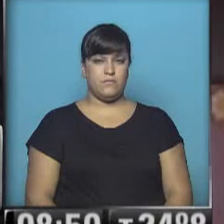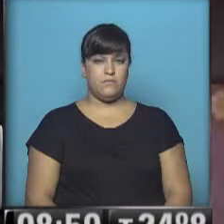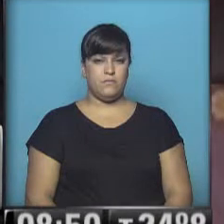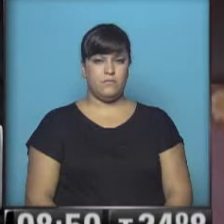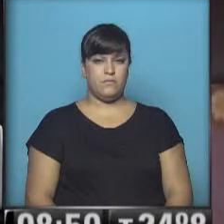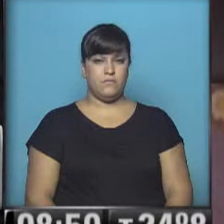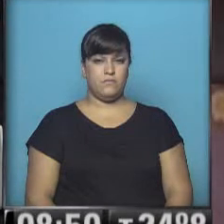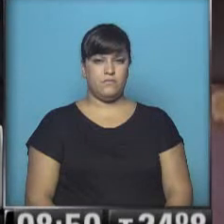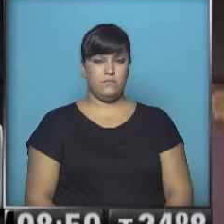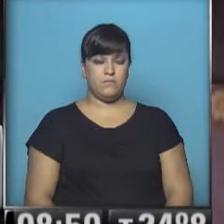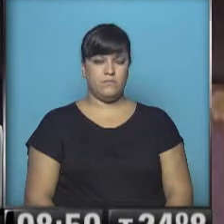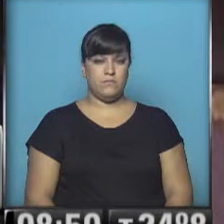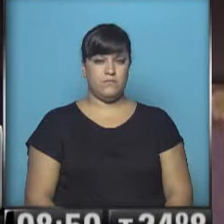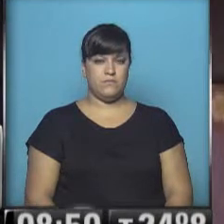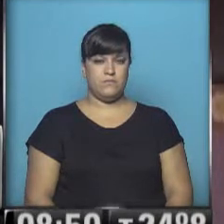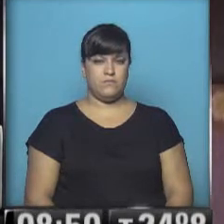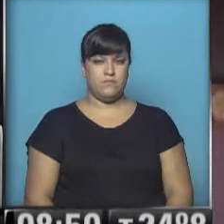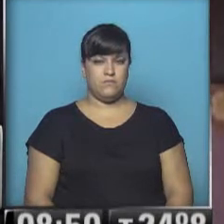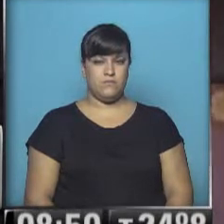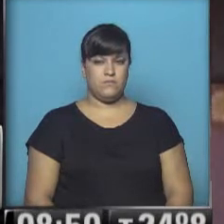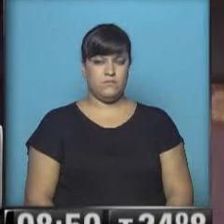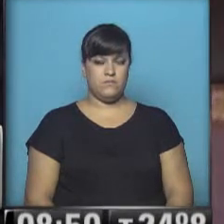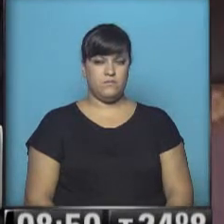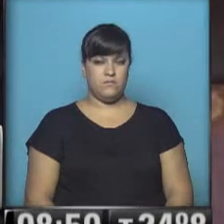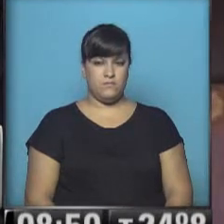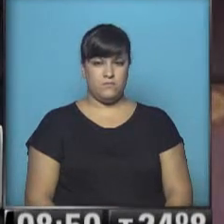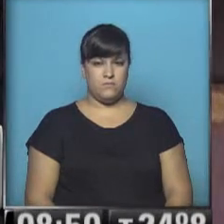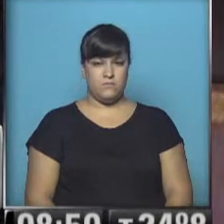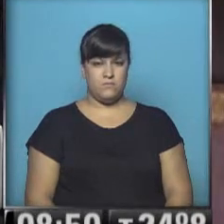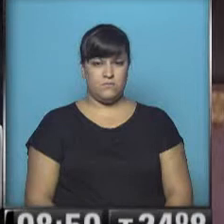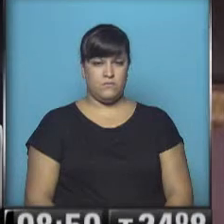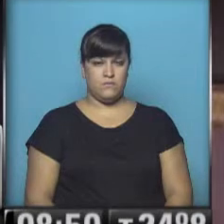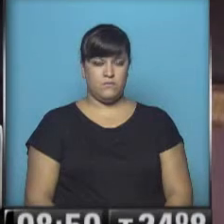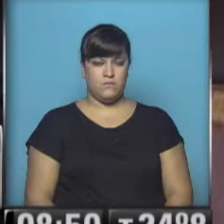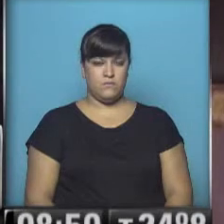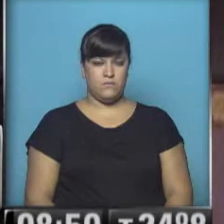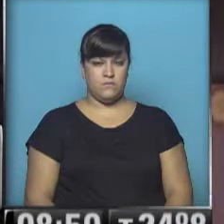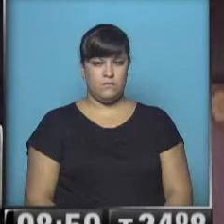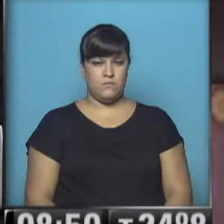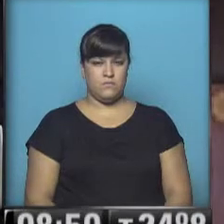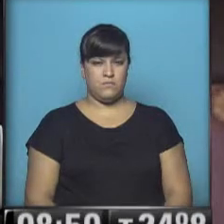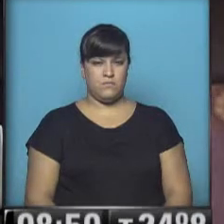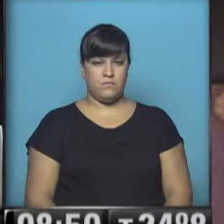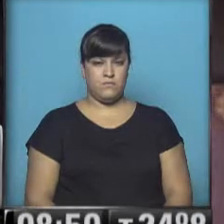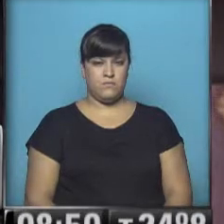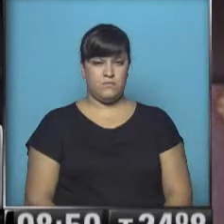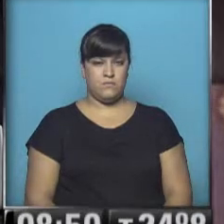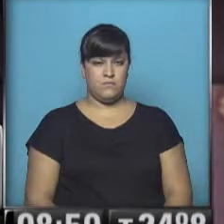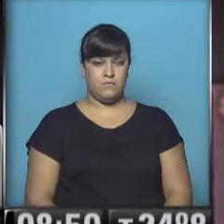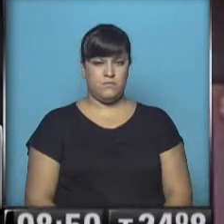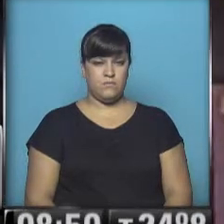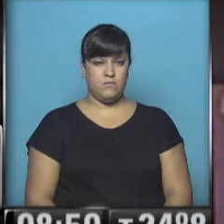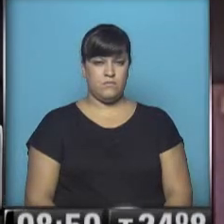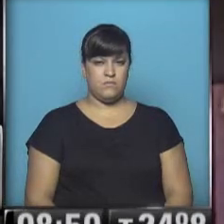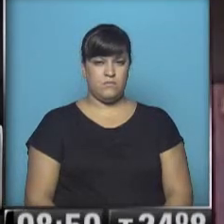arqui celada que el brou ya maneja política de aena neo y polígamas